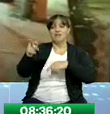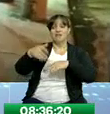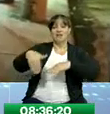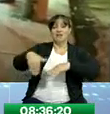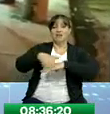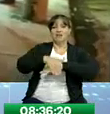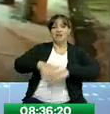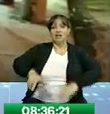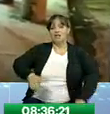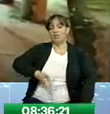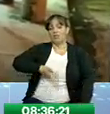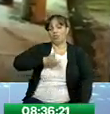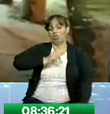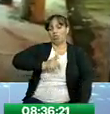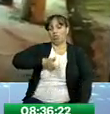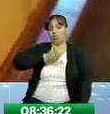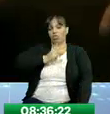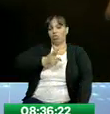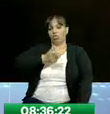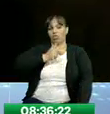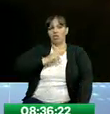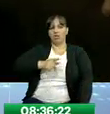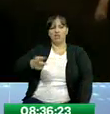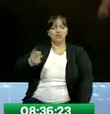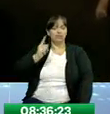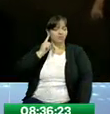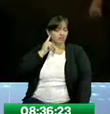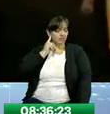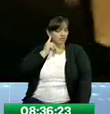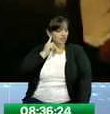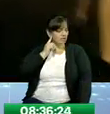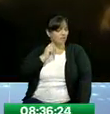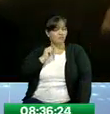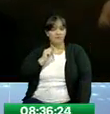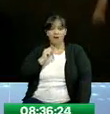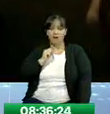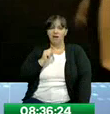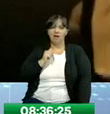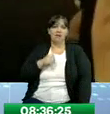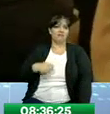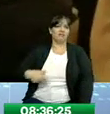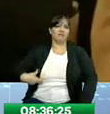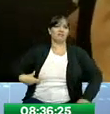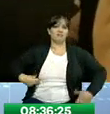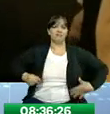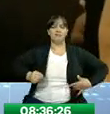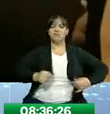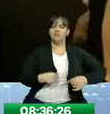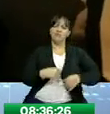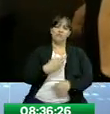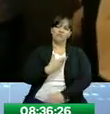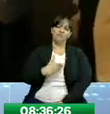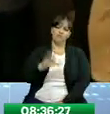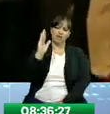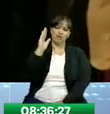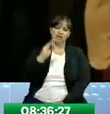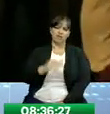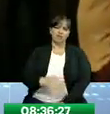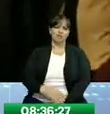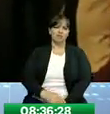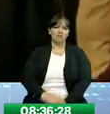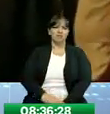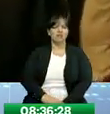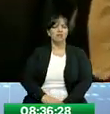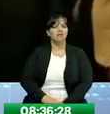hacer eso por lo tanto solicitamos que de la que se vayan a tomar no nos oponemos a que